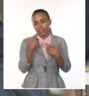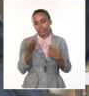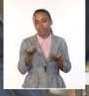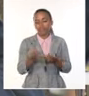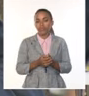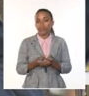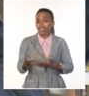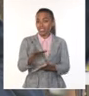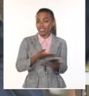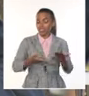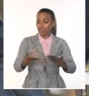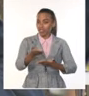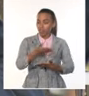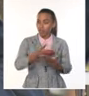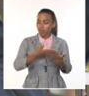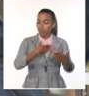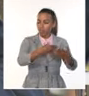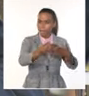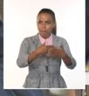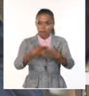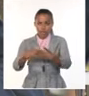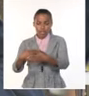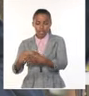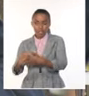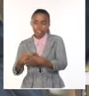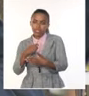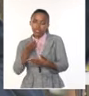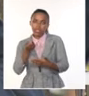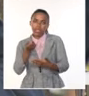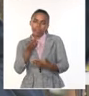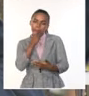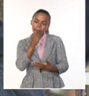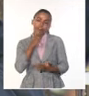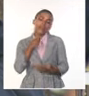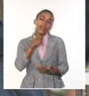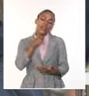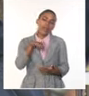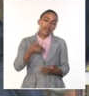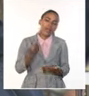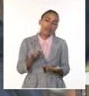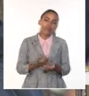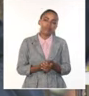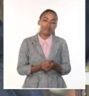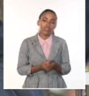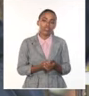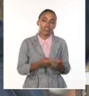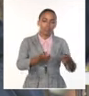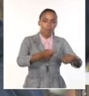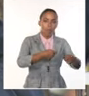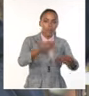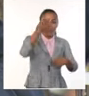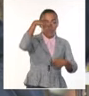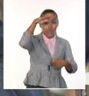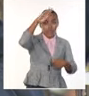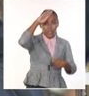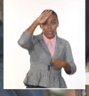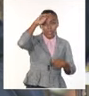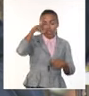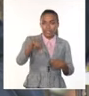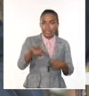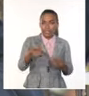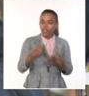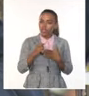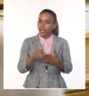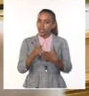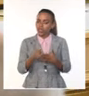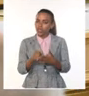nivel empresarial entre la Cámara de Comercio de Cuba y el Consejo Empresarial de la Comisión, que permitió definir un mecanismo de